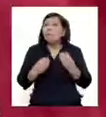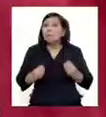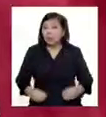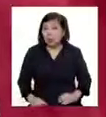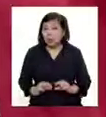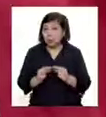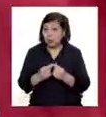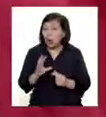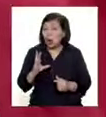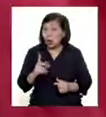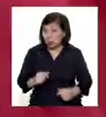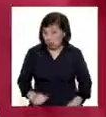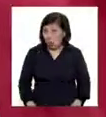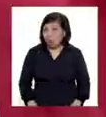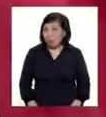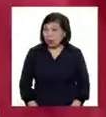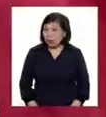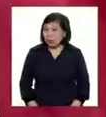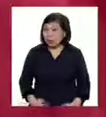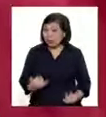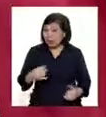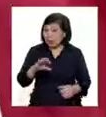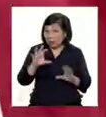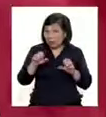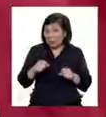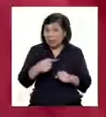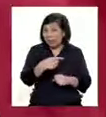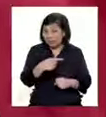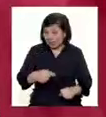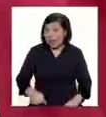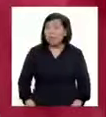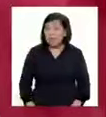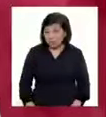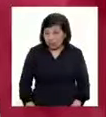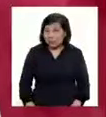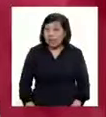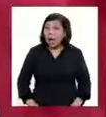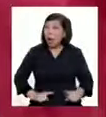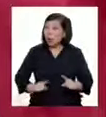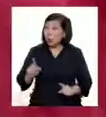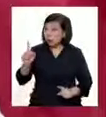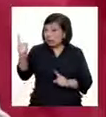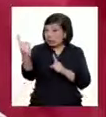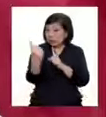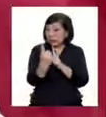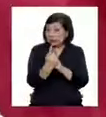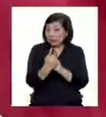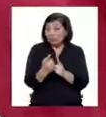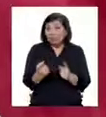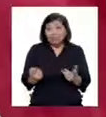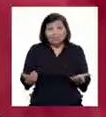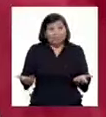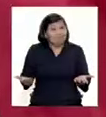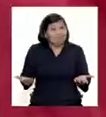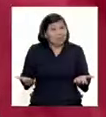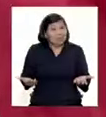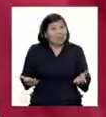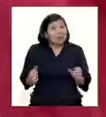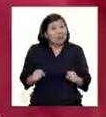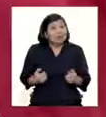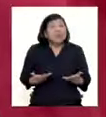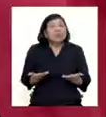las organizaciones criminales que nosotros hemos atrapado esta semana, en alguna de ellas, penosamente, se ha